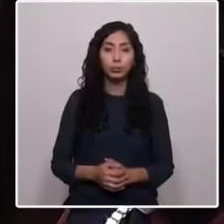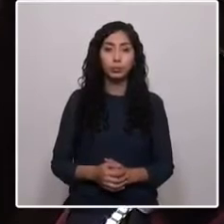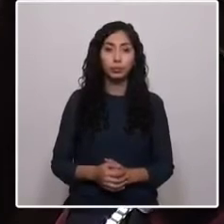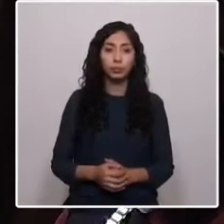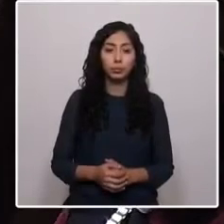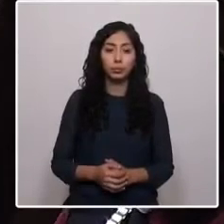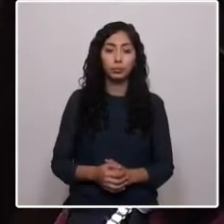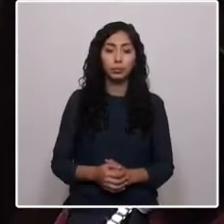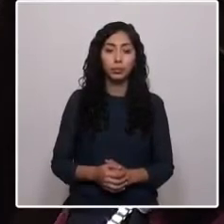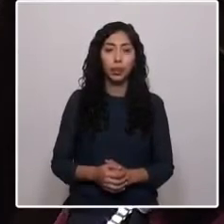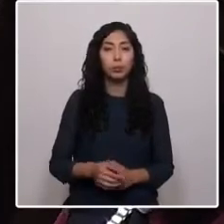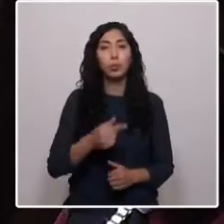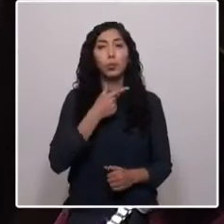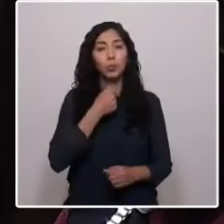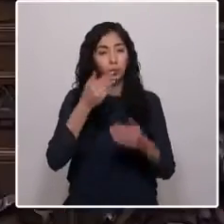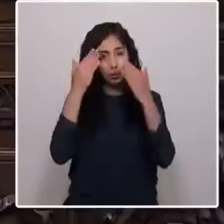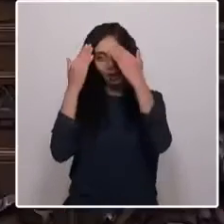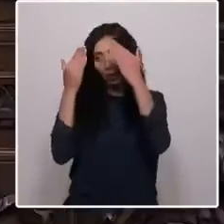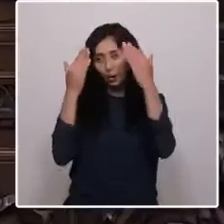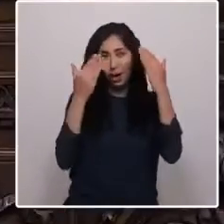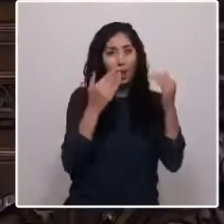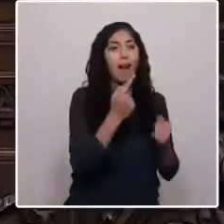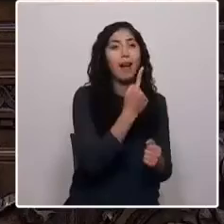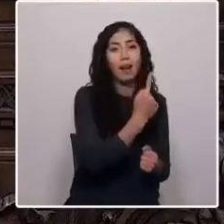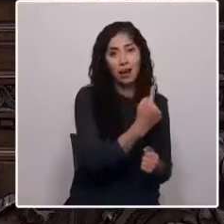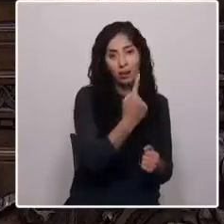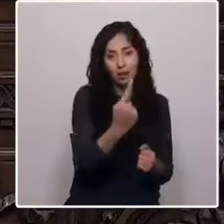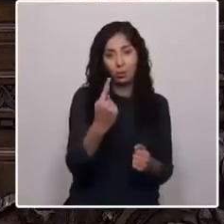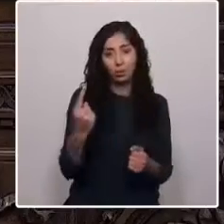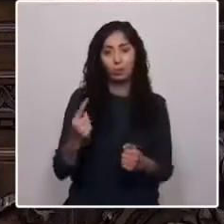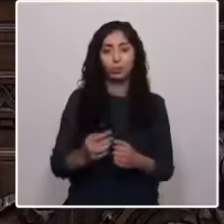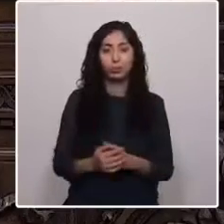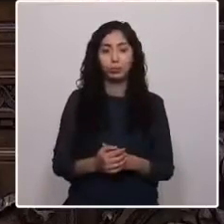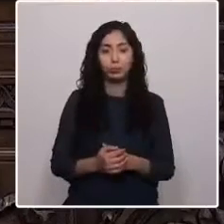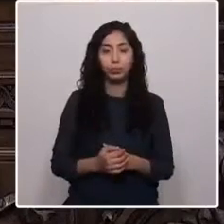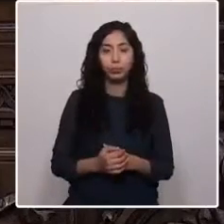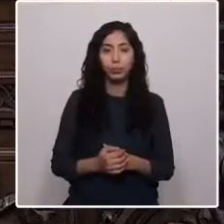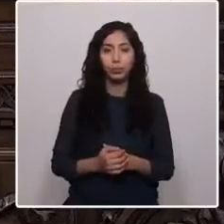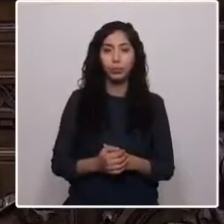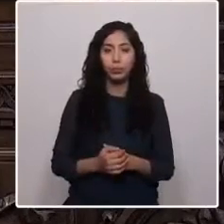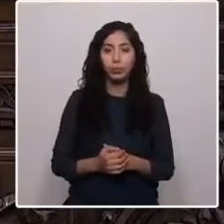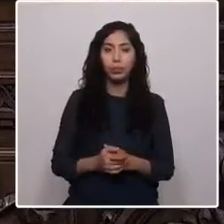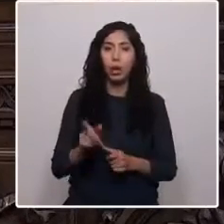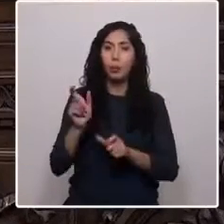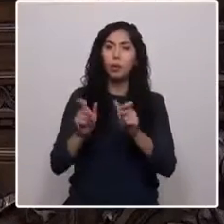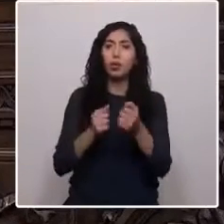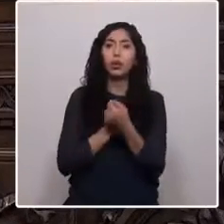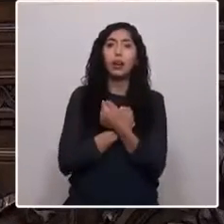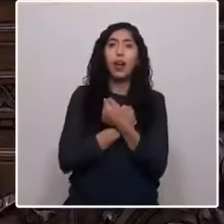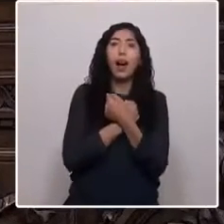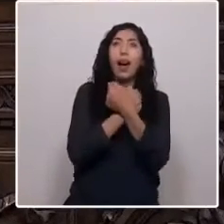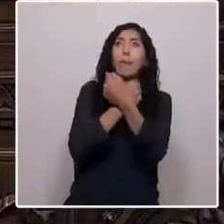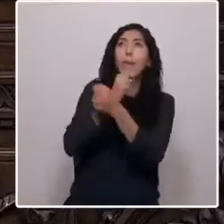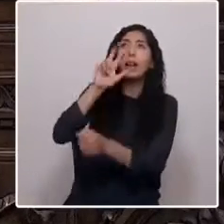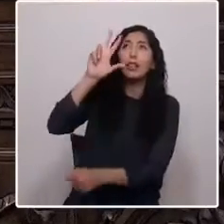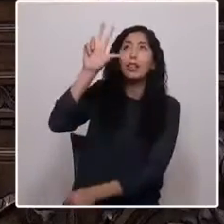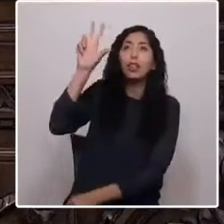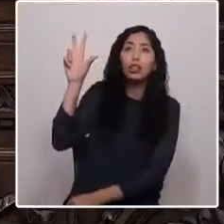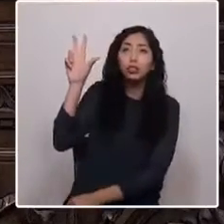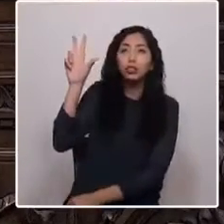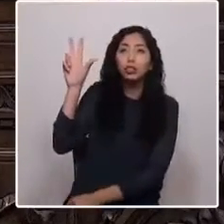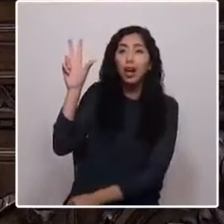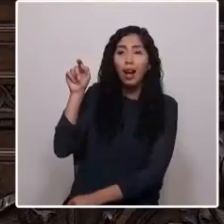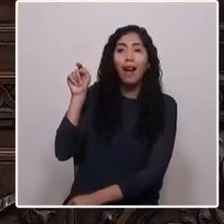Gusto de saludarles a cada uno de ustedes. A los que aman a Dios, todas las